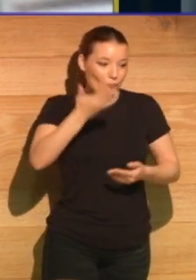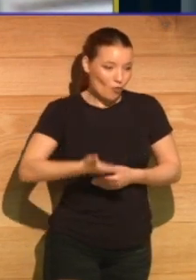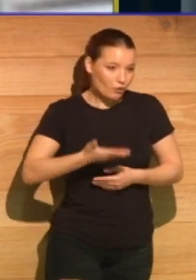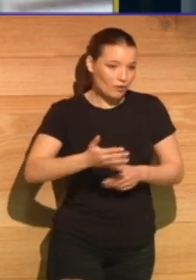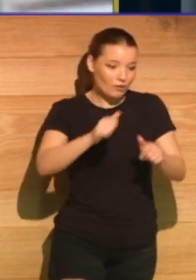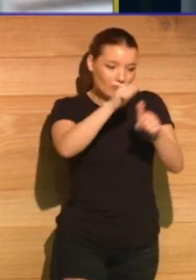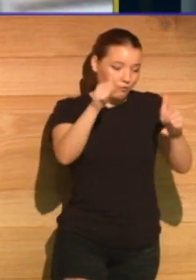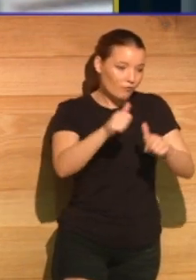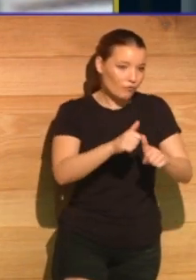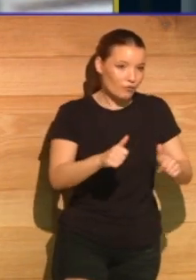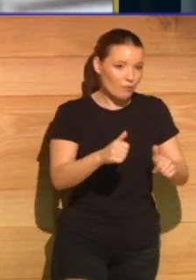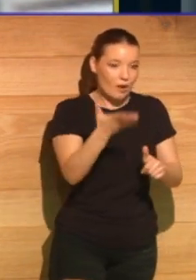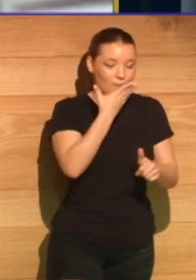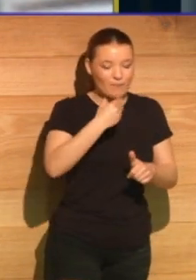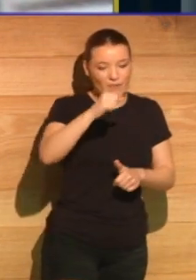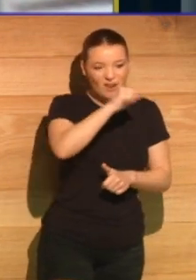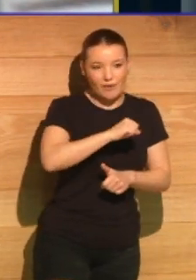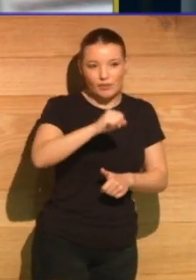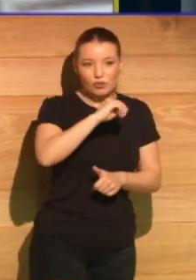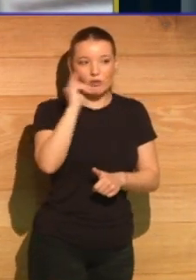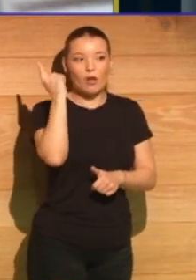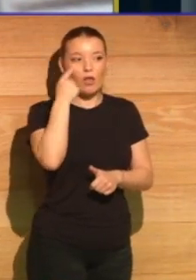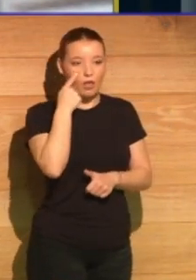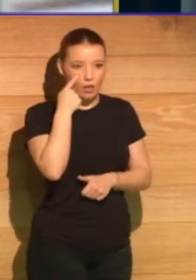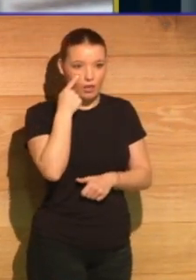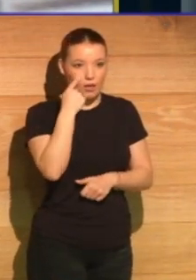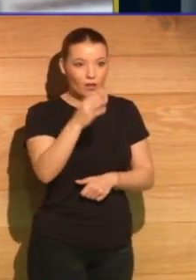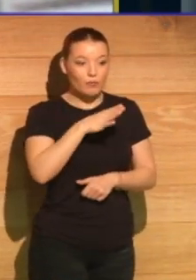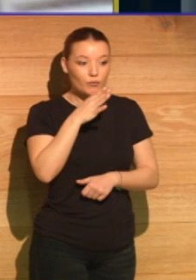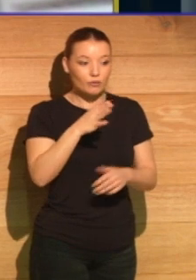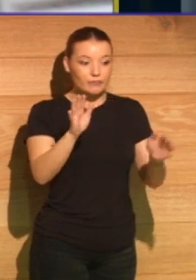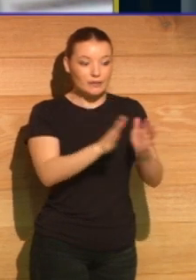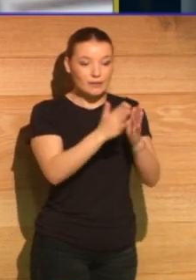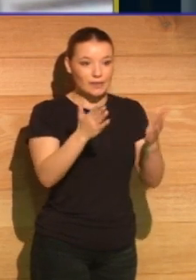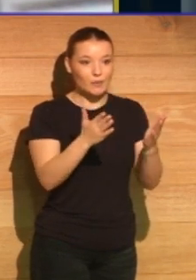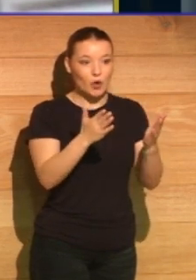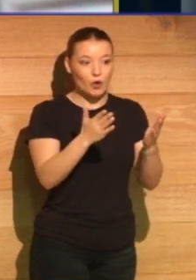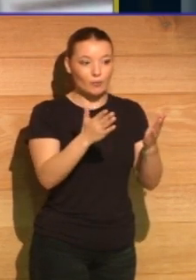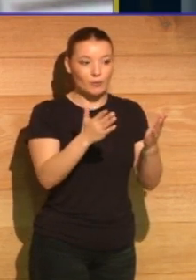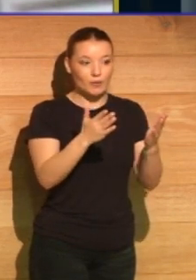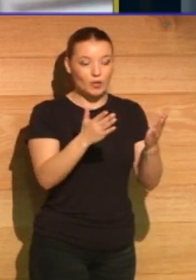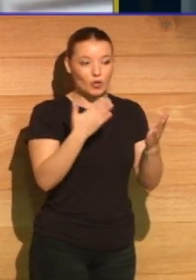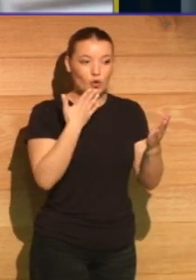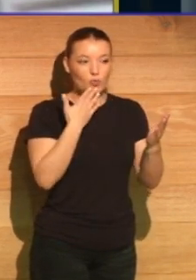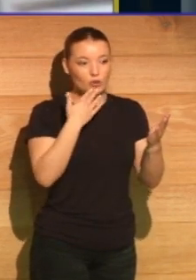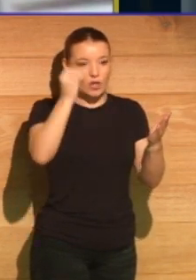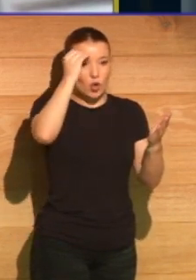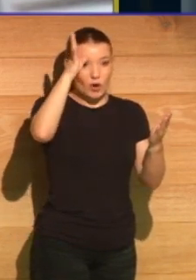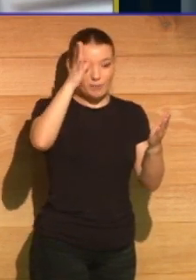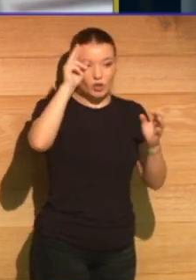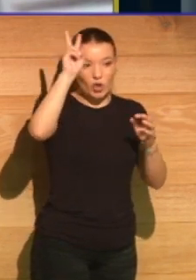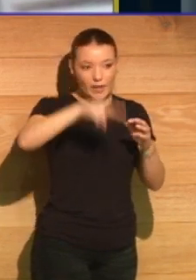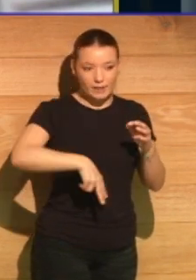manera maravillosa de descubrirlas, porque este libro es conocimiento, pero este libro